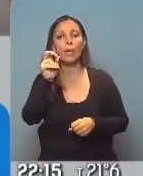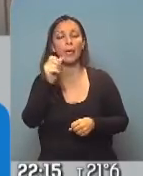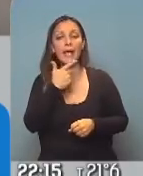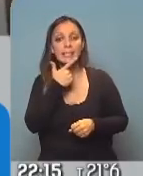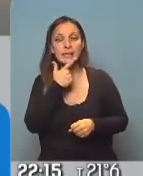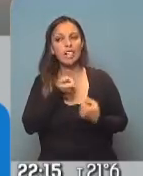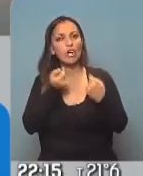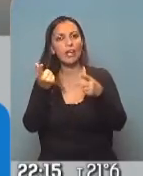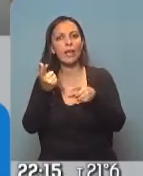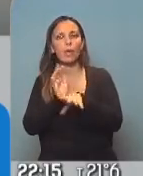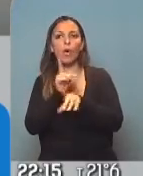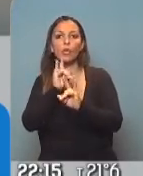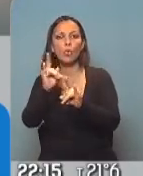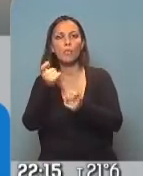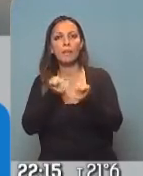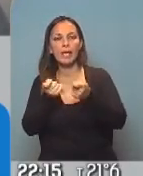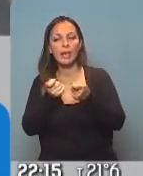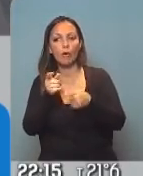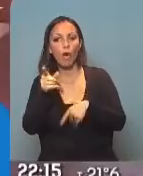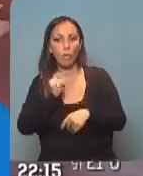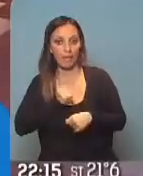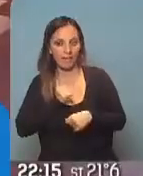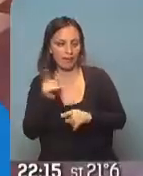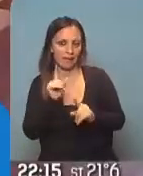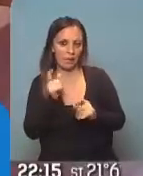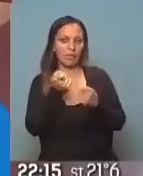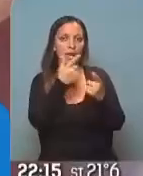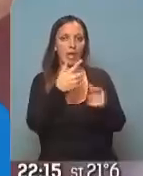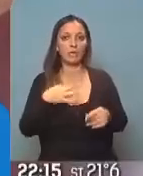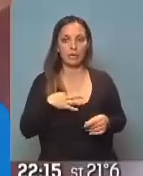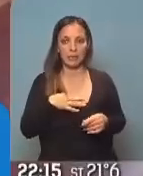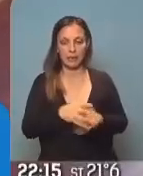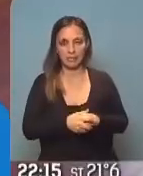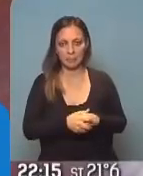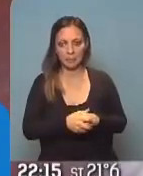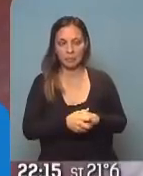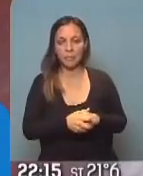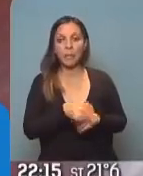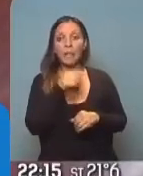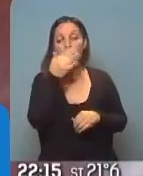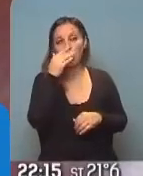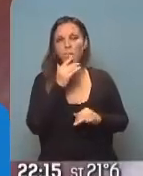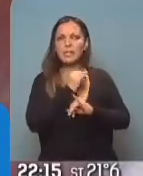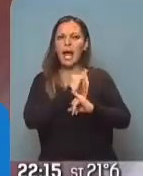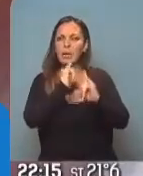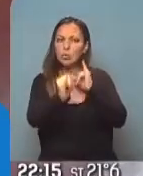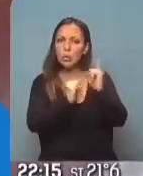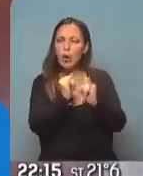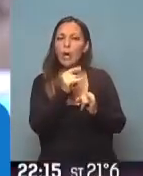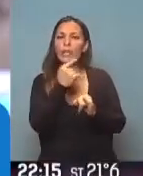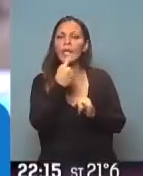embargo, Bolsonaro dejó de mencionar que el petróleo iba a ser privatizado. Entonces, el mismo